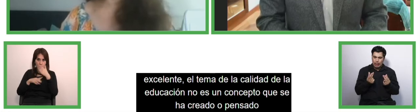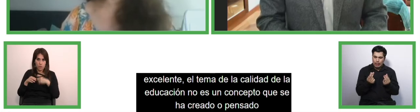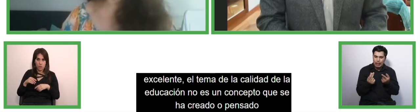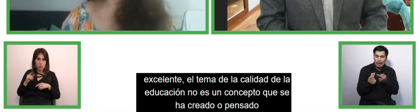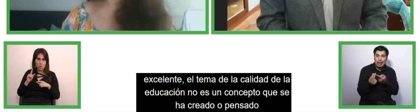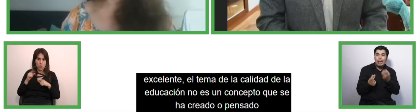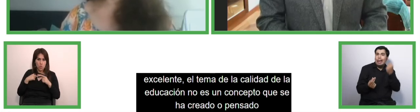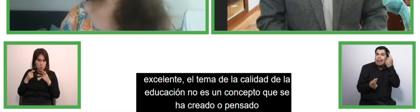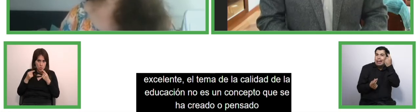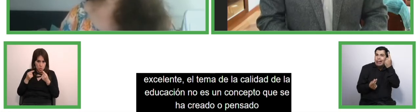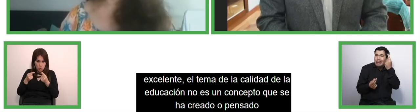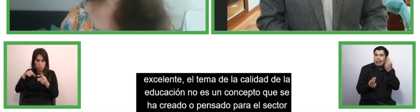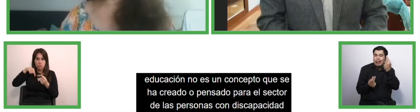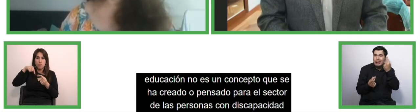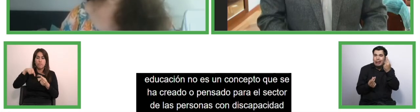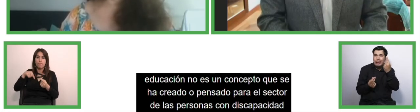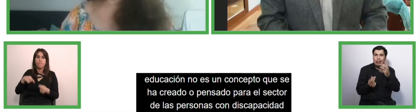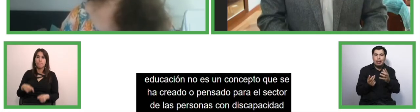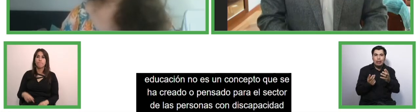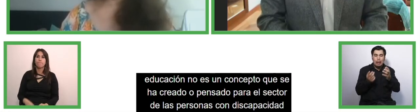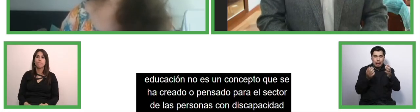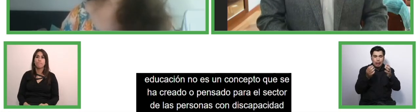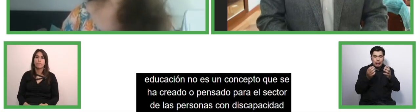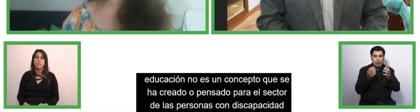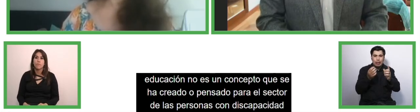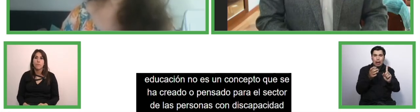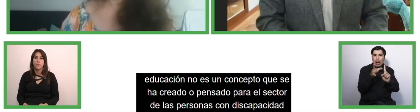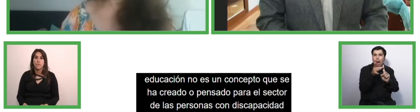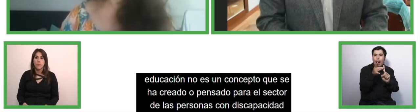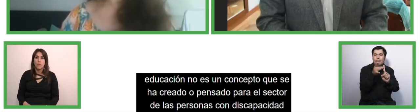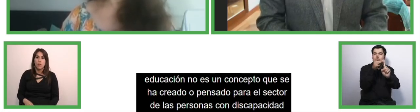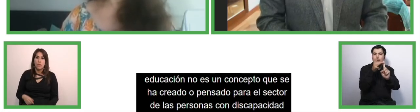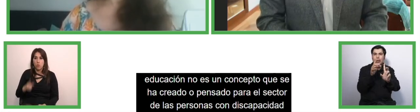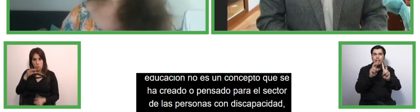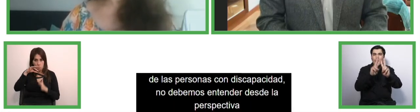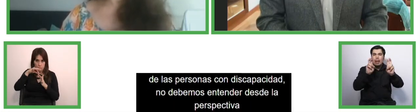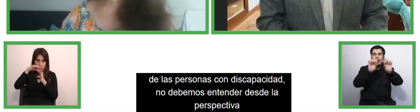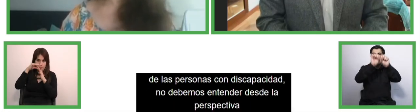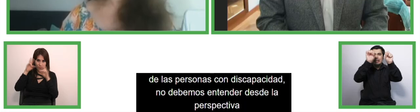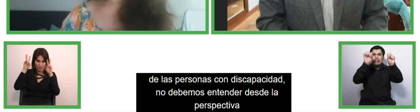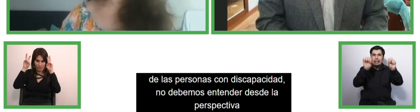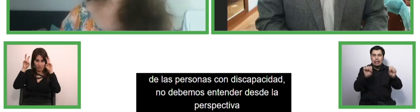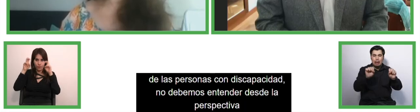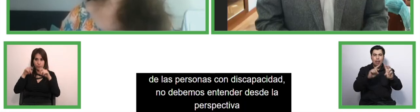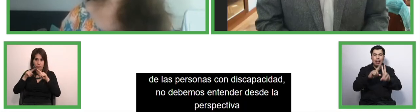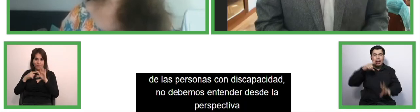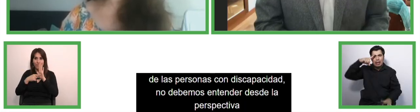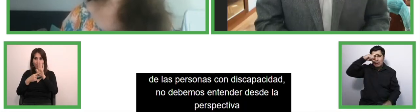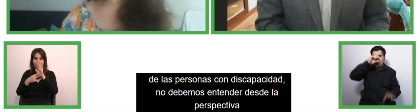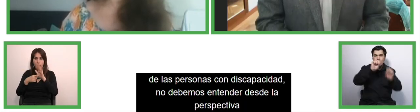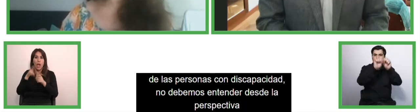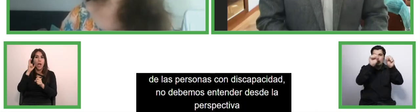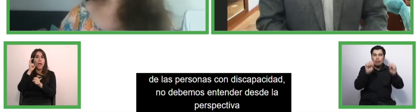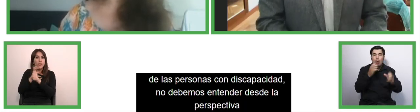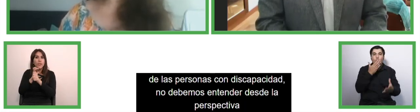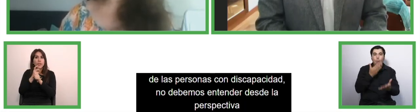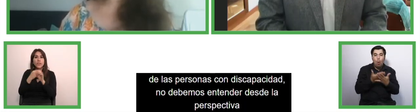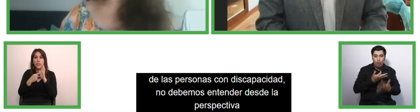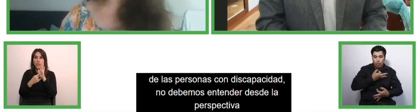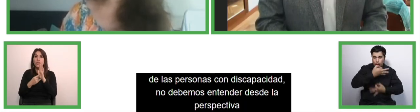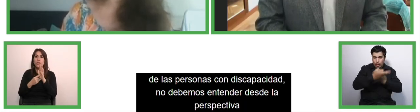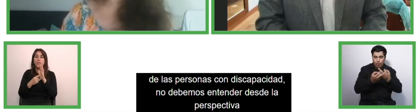la perspectiva del sistema, y por eso hablamos de la complejidad del sistema, ¿sí? Entonces, cuando hablamos